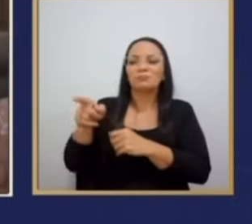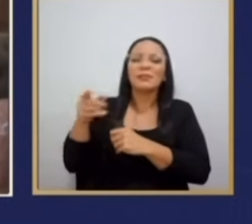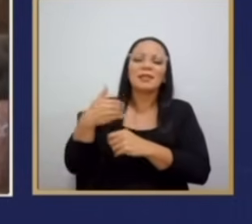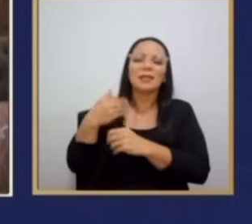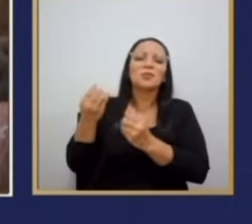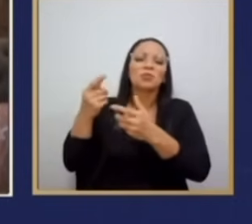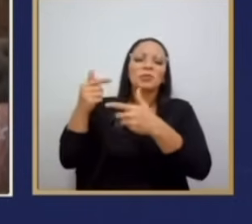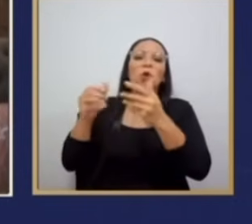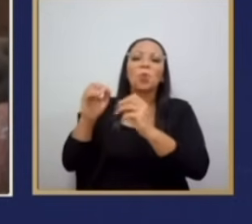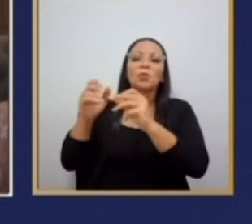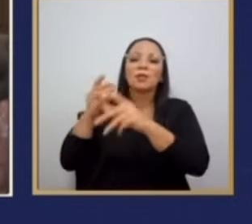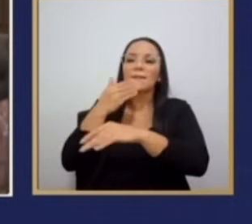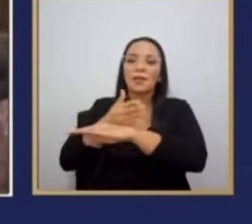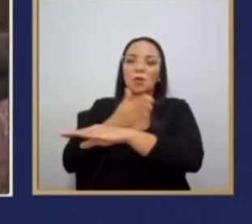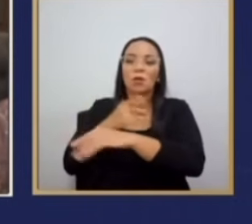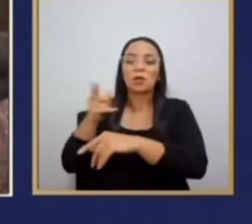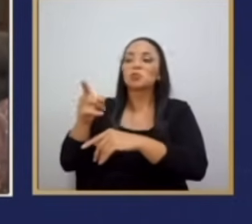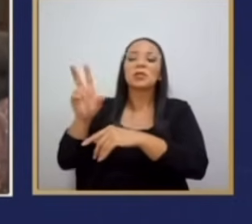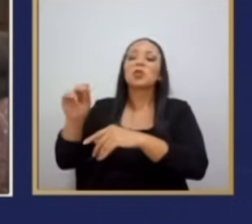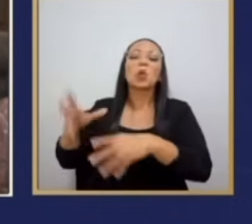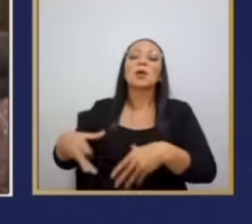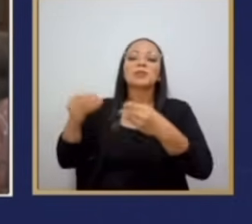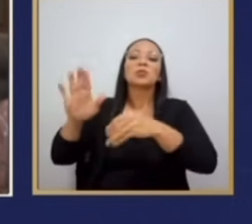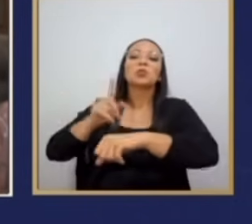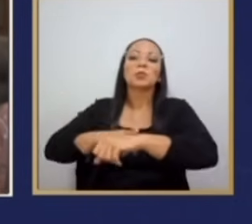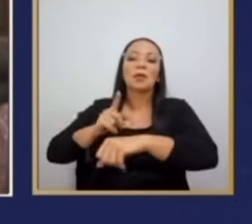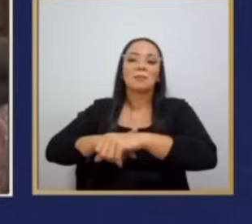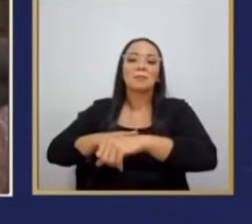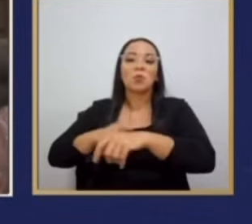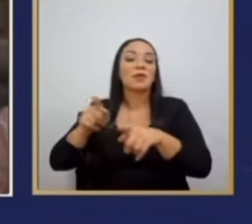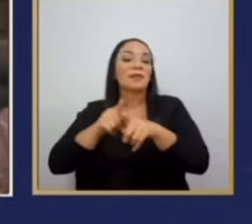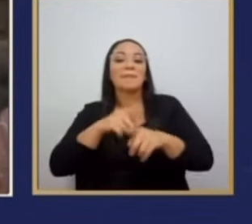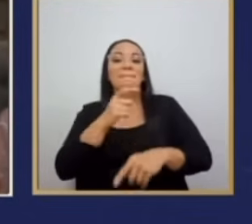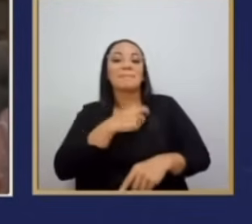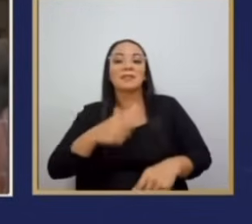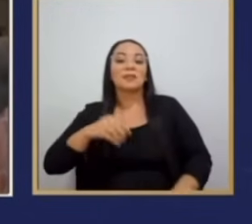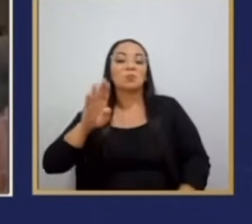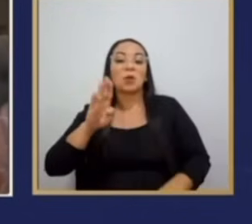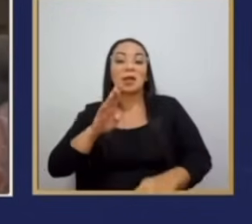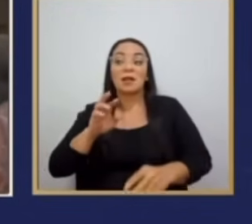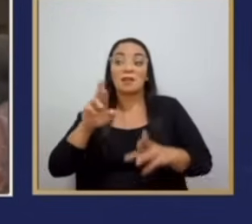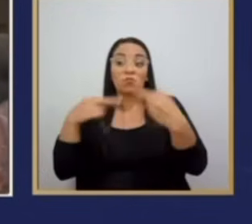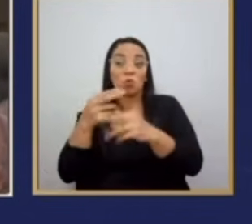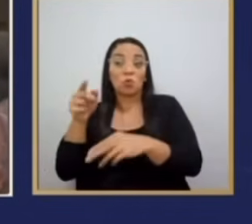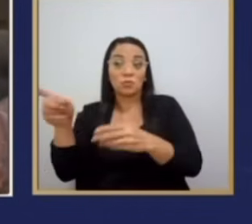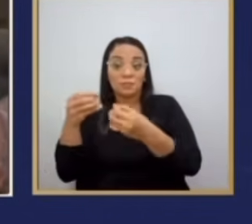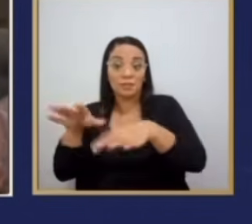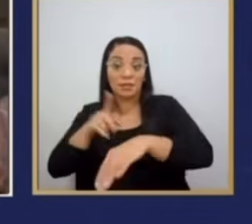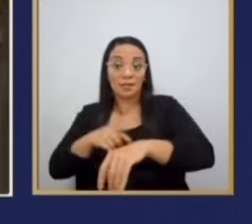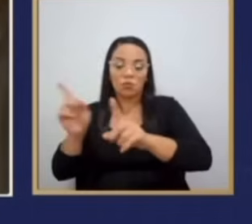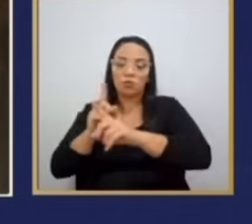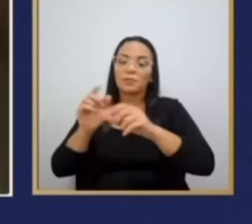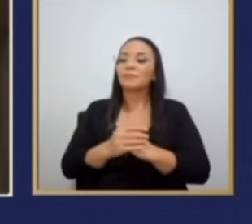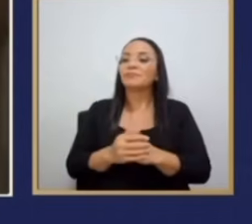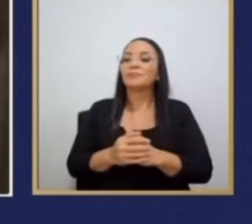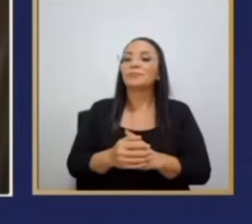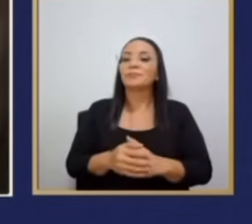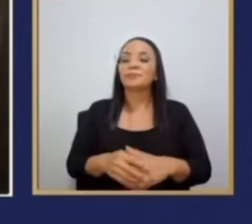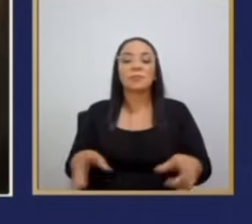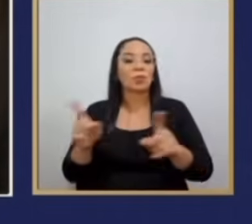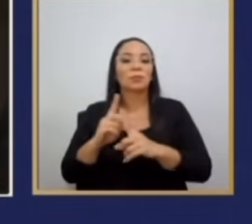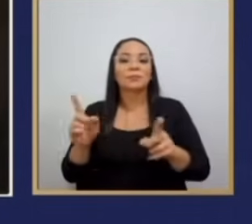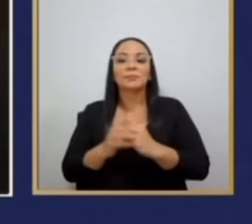Entonces no va a gastar tiempo usted ni el presidente Bukele reuniéndose con ustedes, porque no,